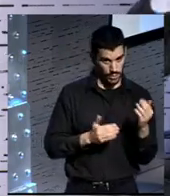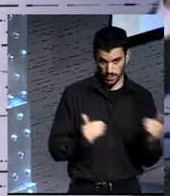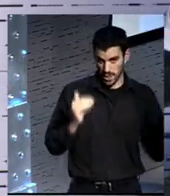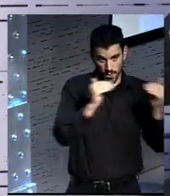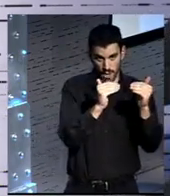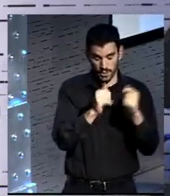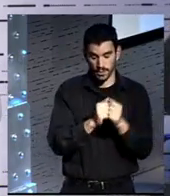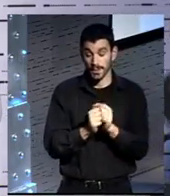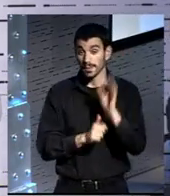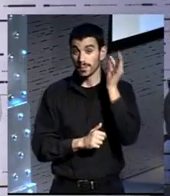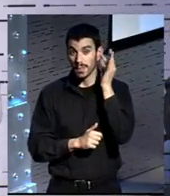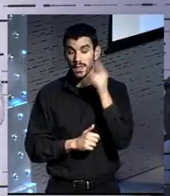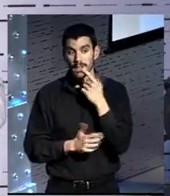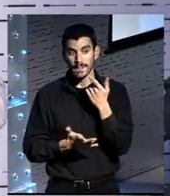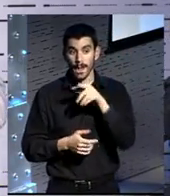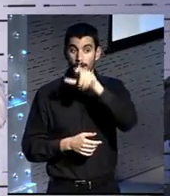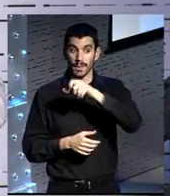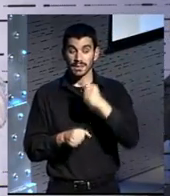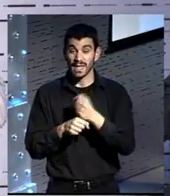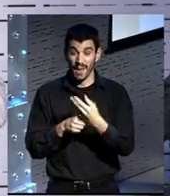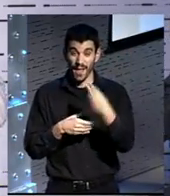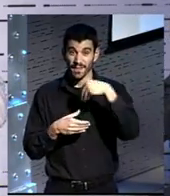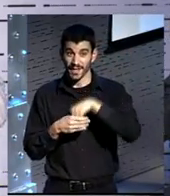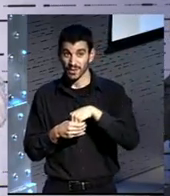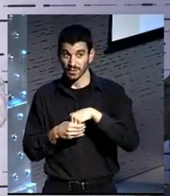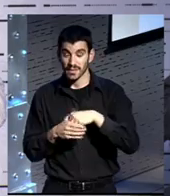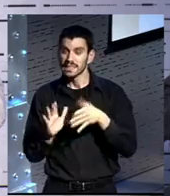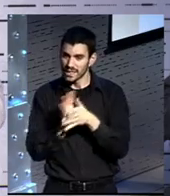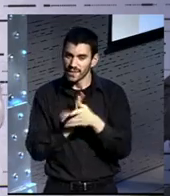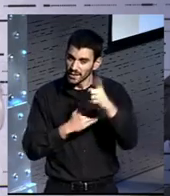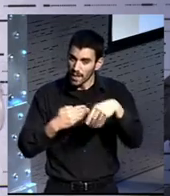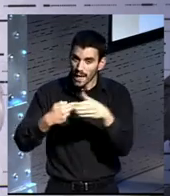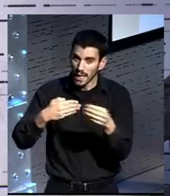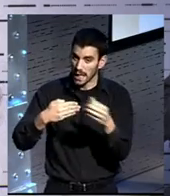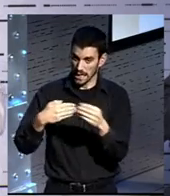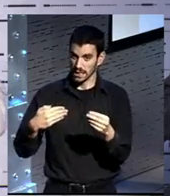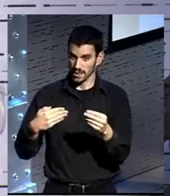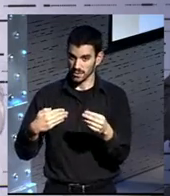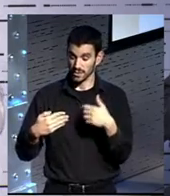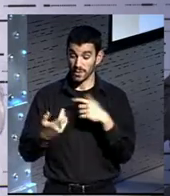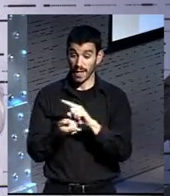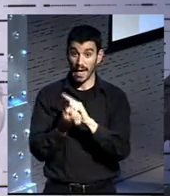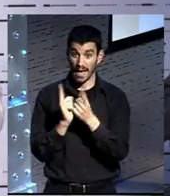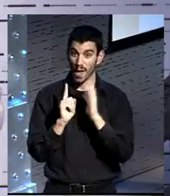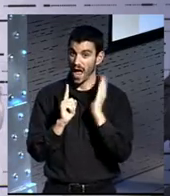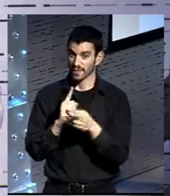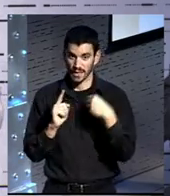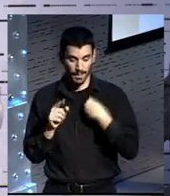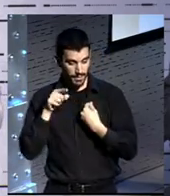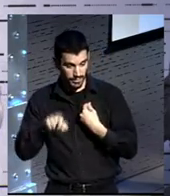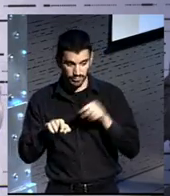que trabajan en los bancos son consumidores también, y todos estos cambios que hemos dicho les pasa, y les pasa como profesionales, y yo creo